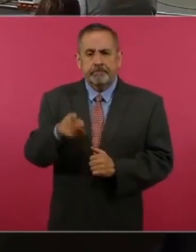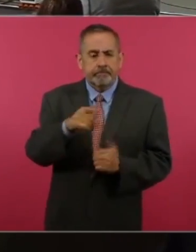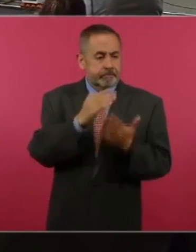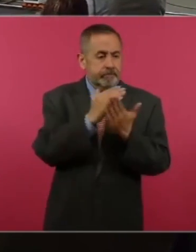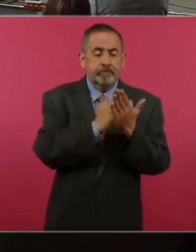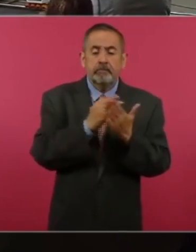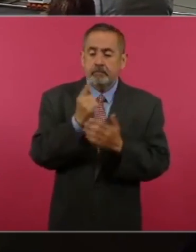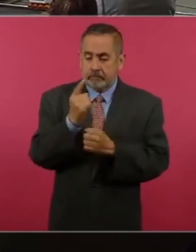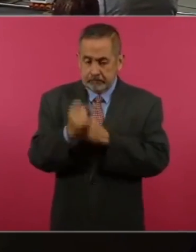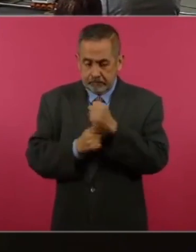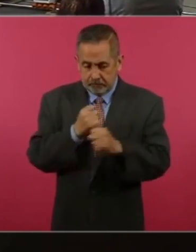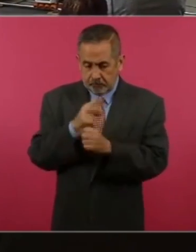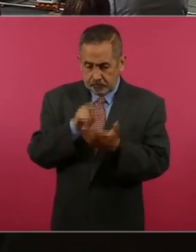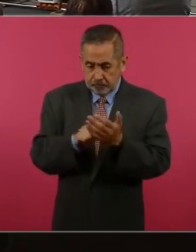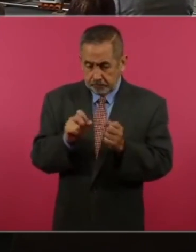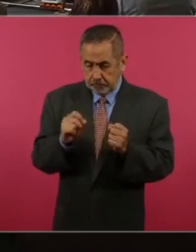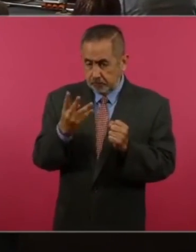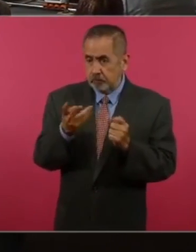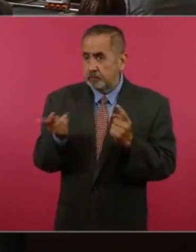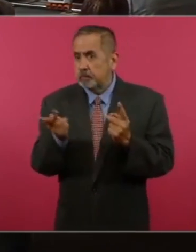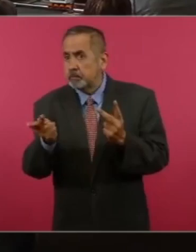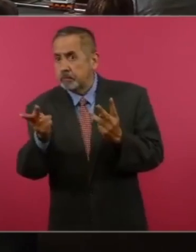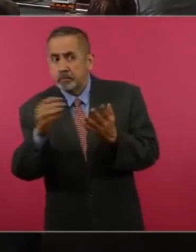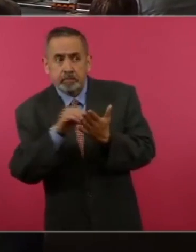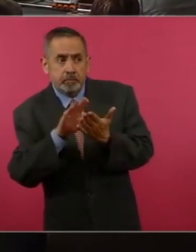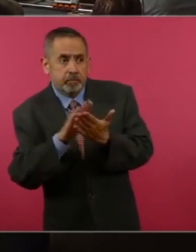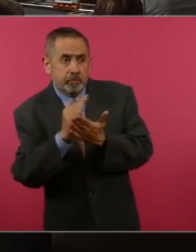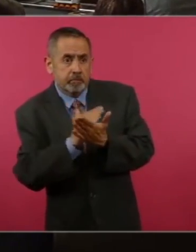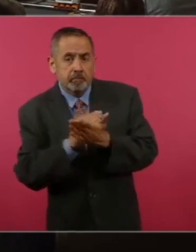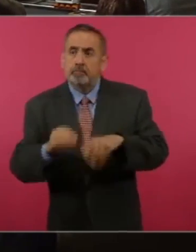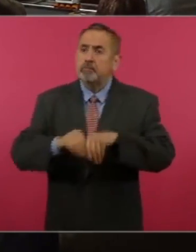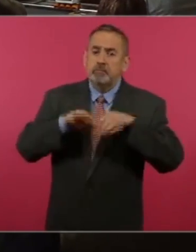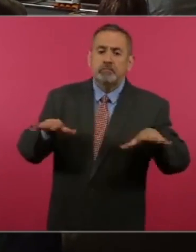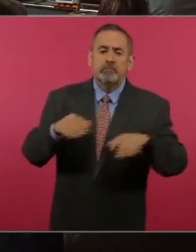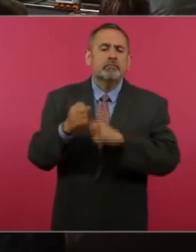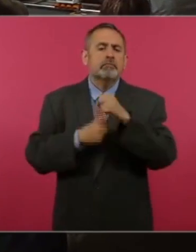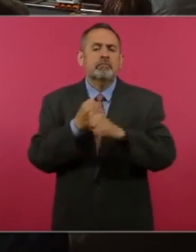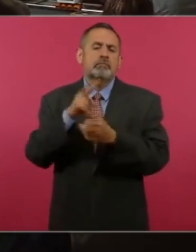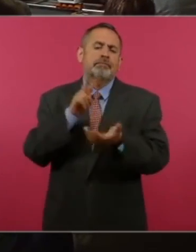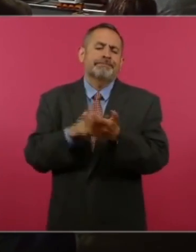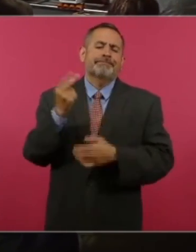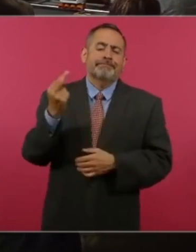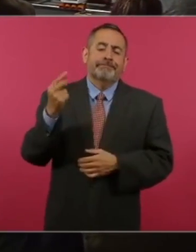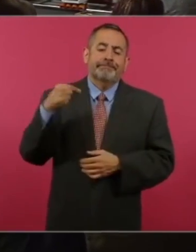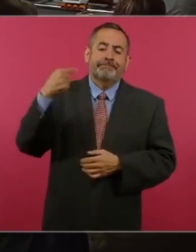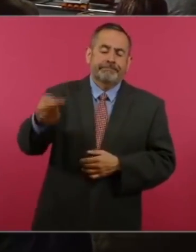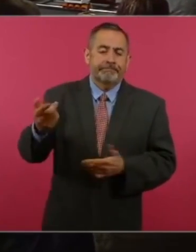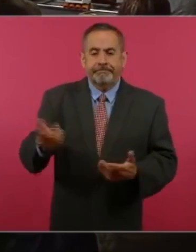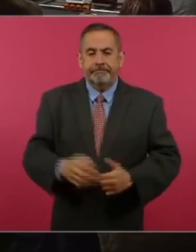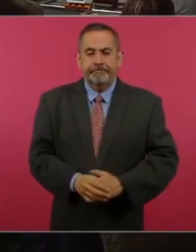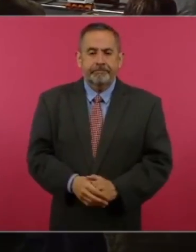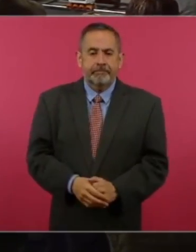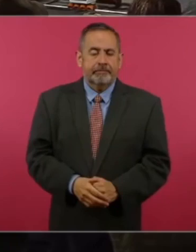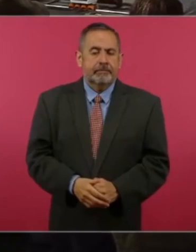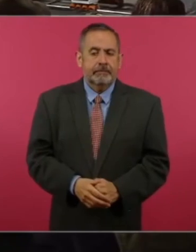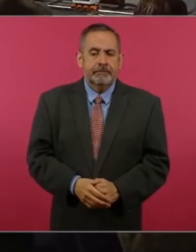del 24 se da a conocer en el 25. Se lo voy a poner el título. Yo tengo